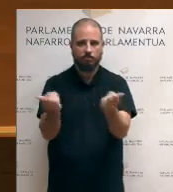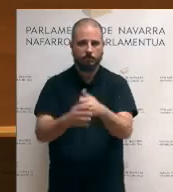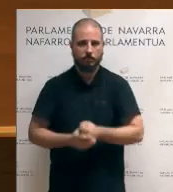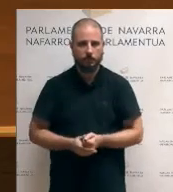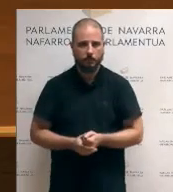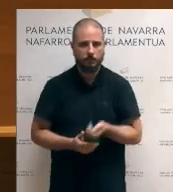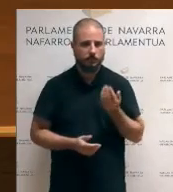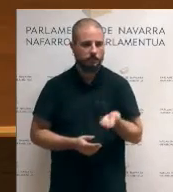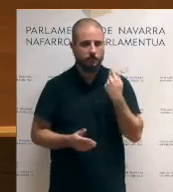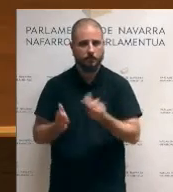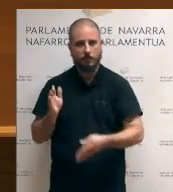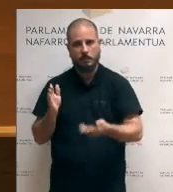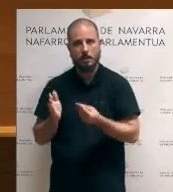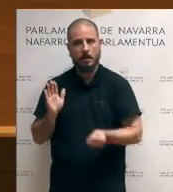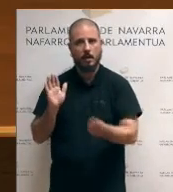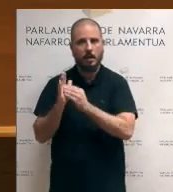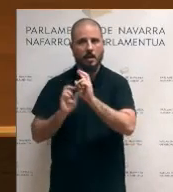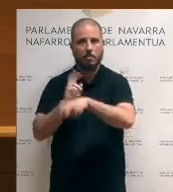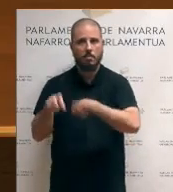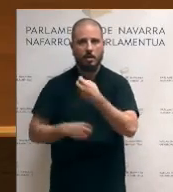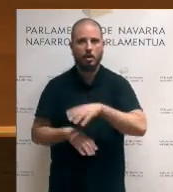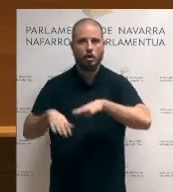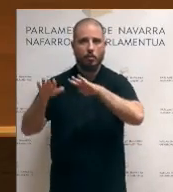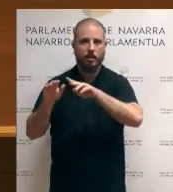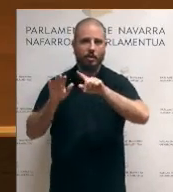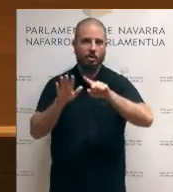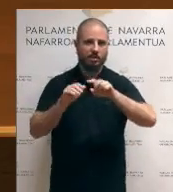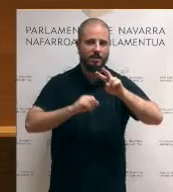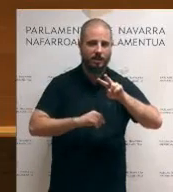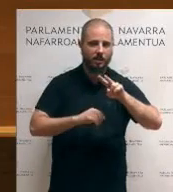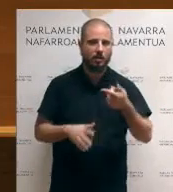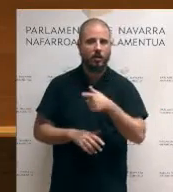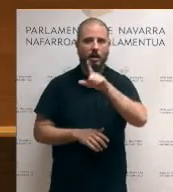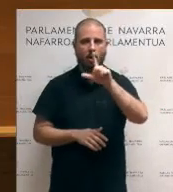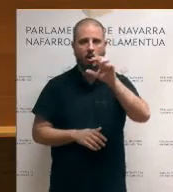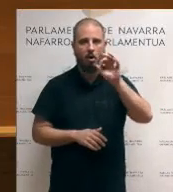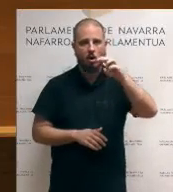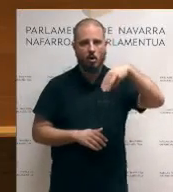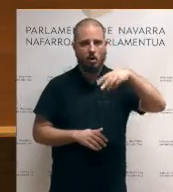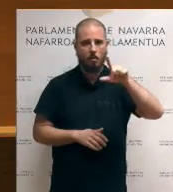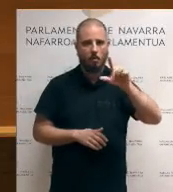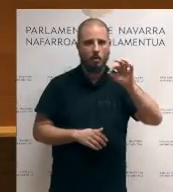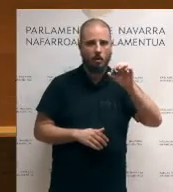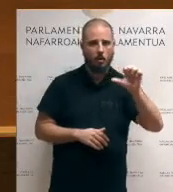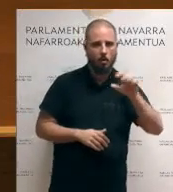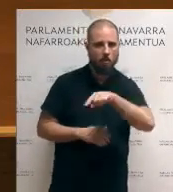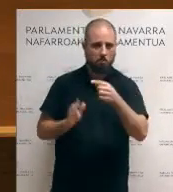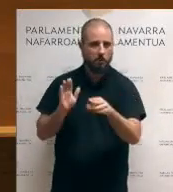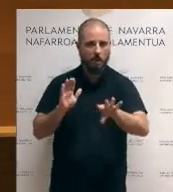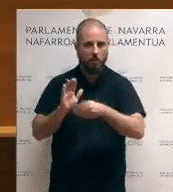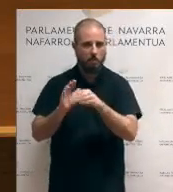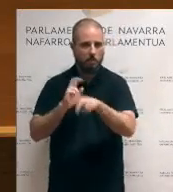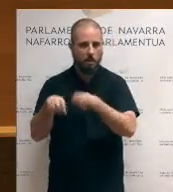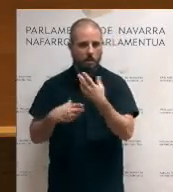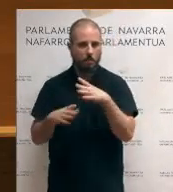enmienda 962 de Podemos a la LOMLOE, aceptada, por supuesto. Podría seguir dando más razones, pero creo que estas son suficientes